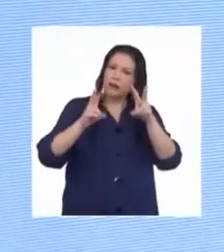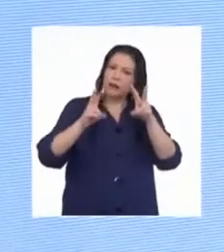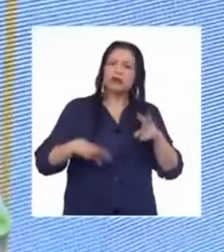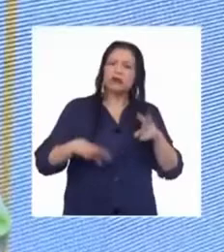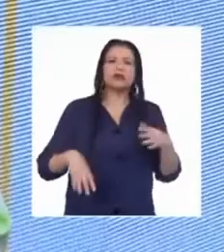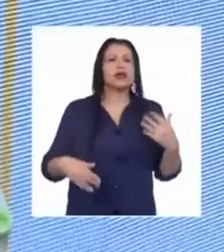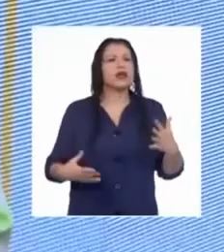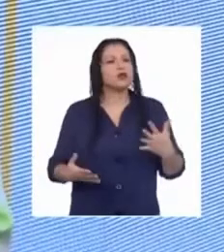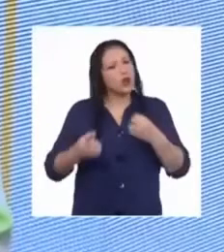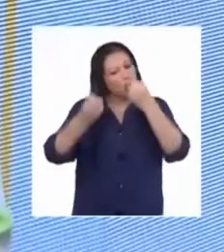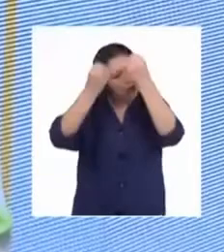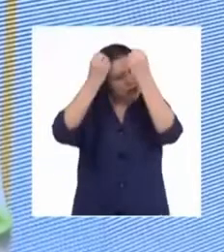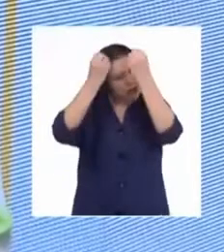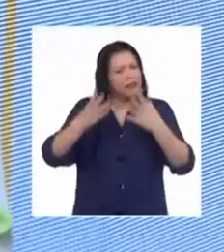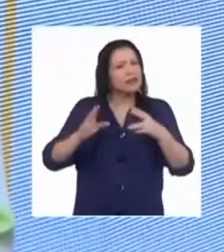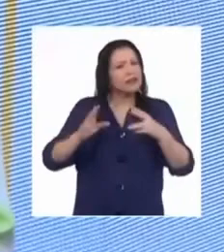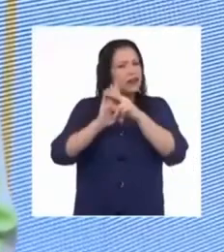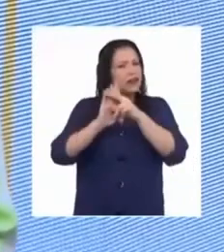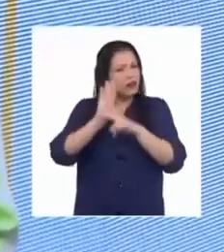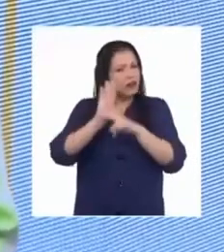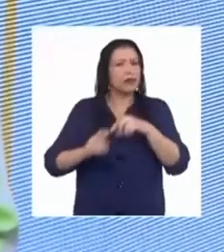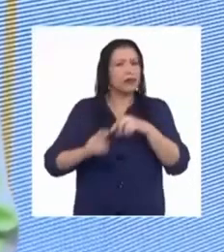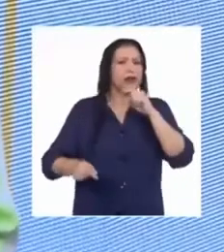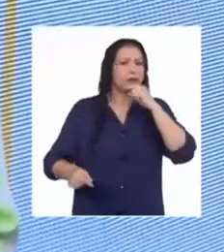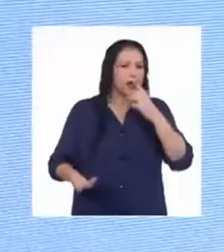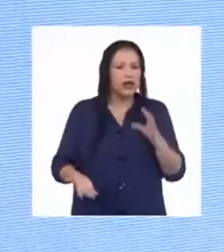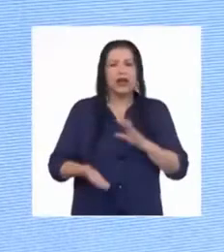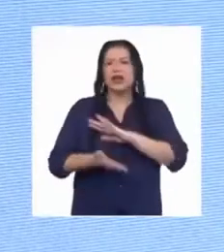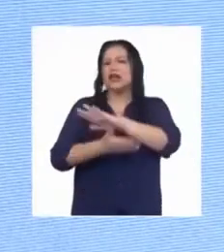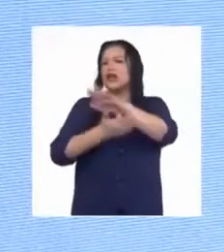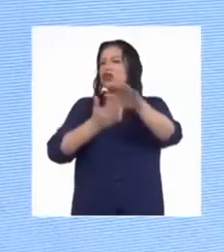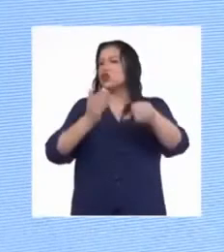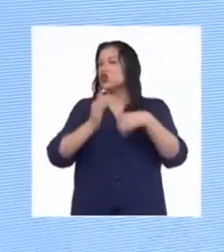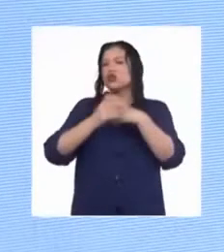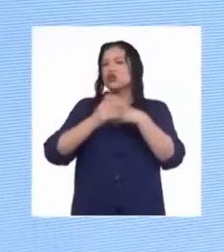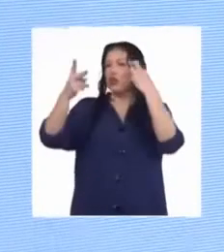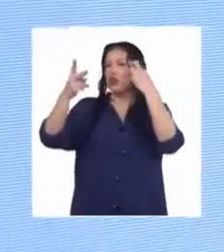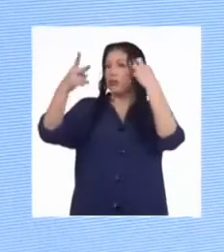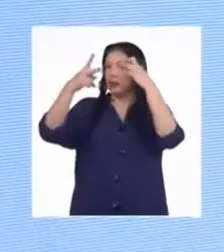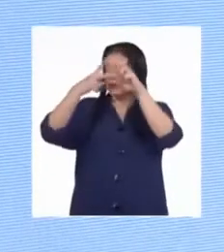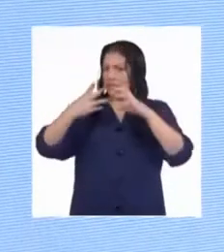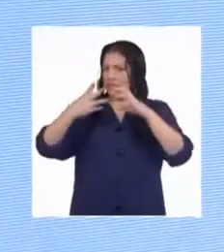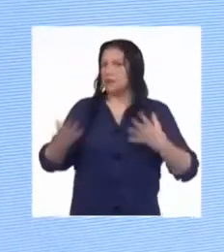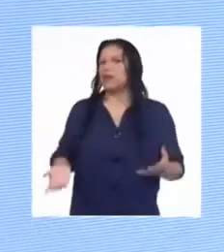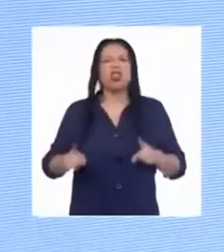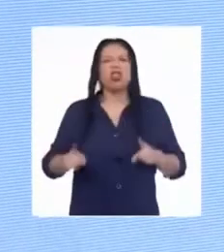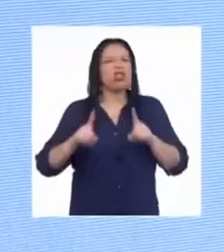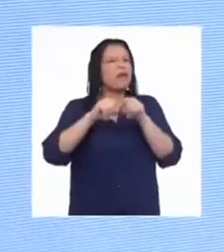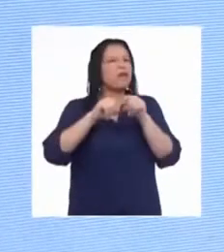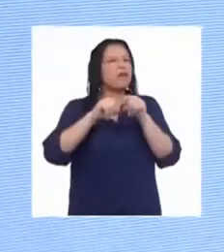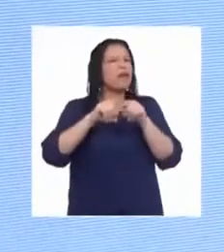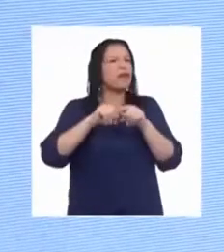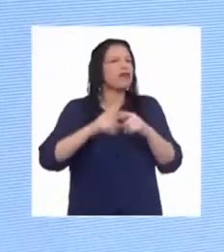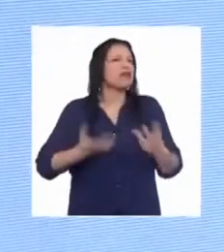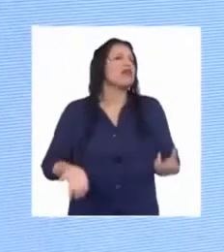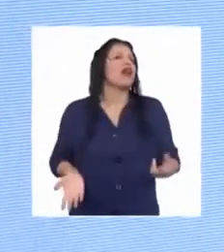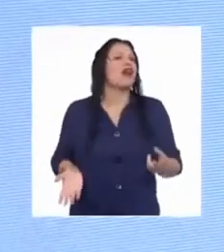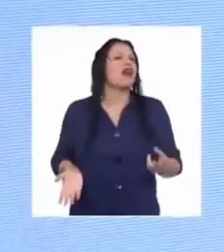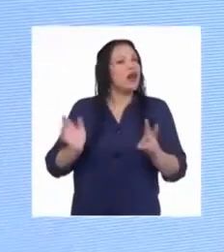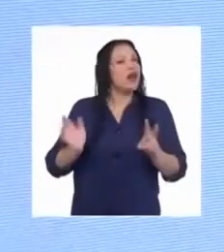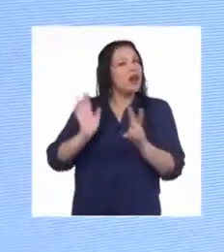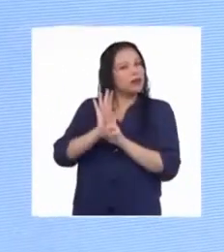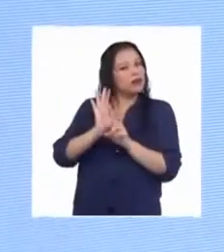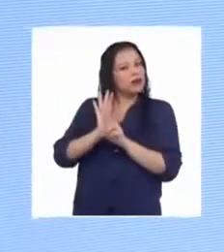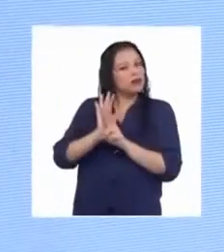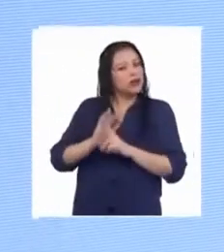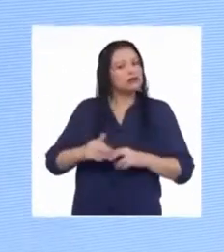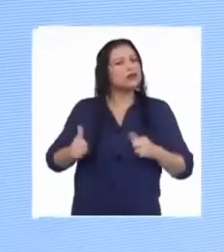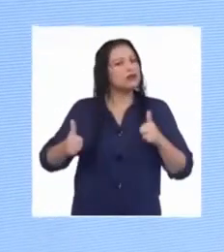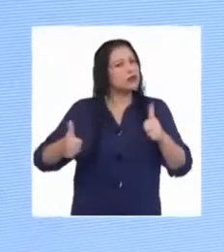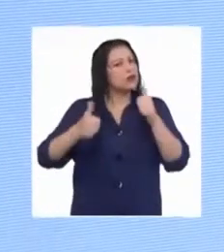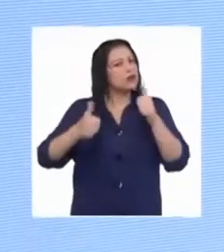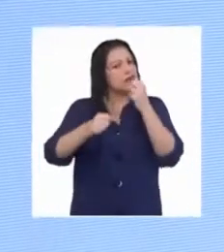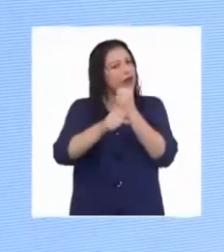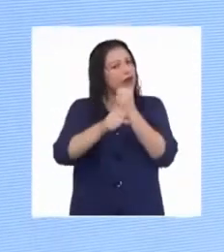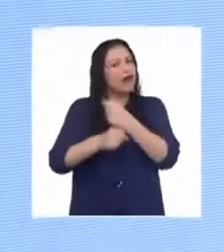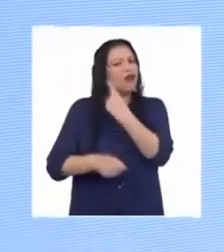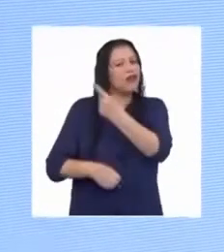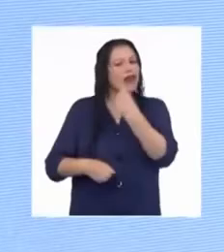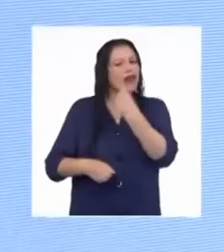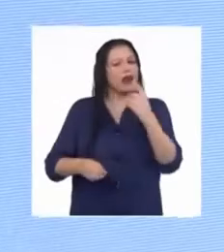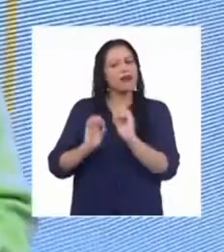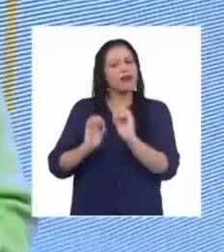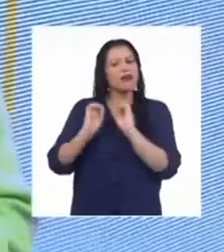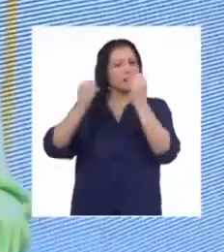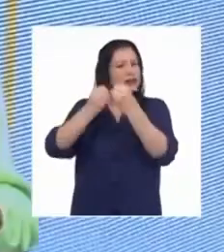que su cumplimiento, así como el de todos los principios, está supeditado a la voluntad y o eficiencia de las instituciones de